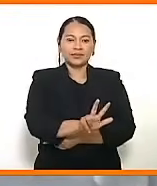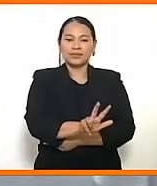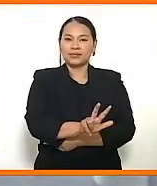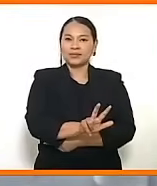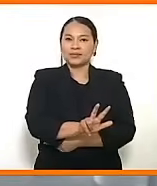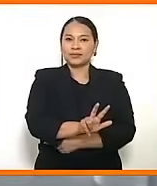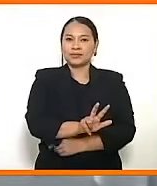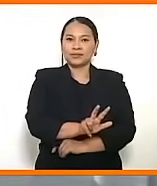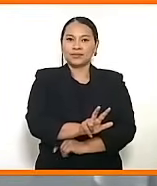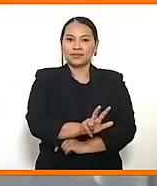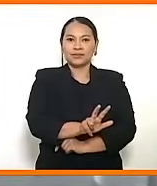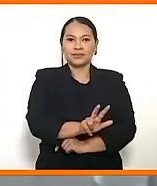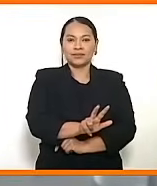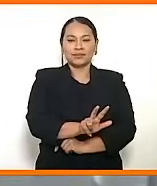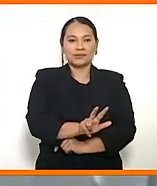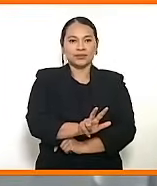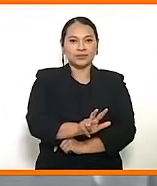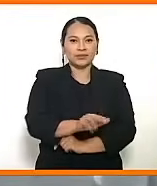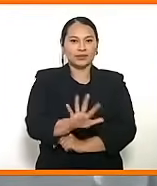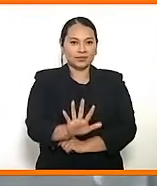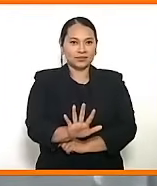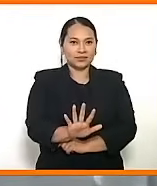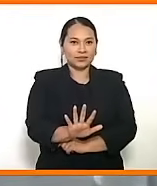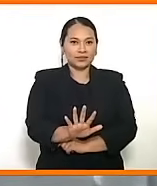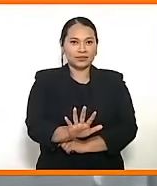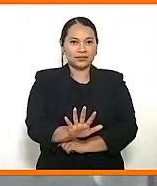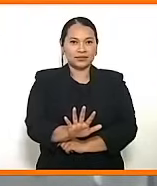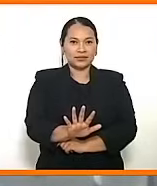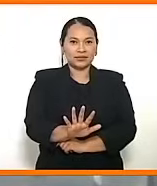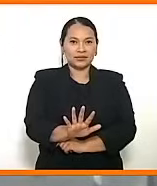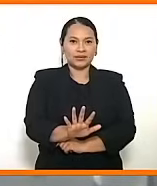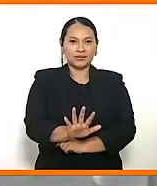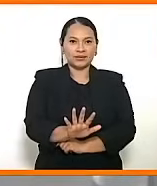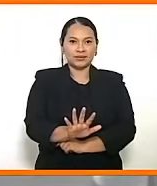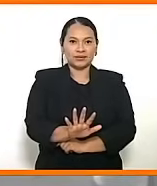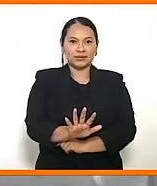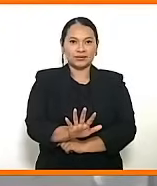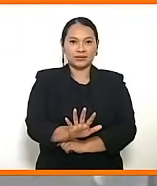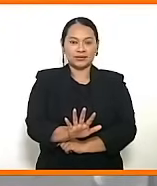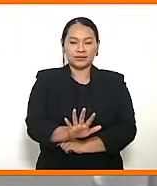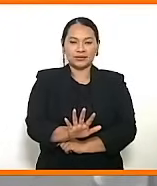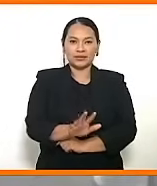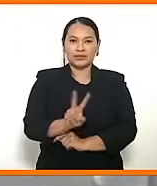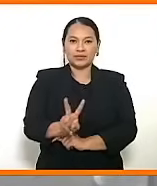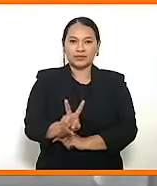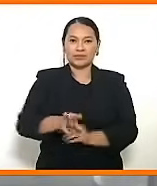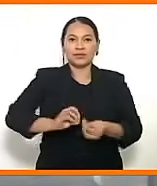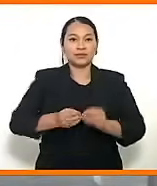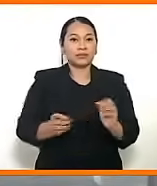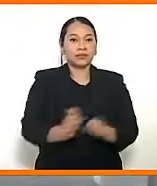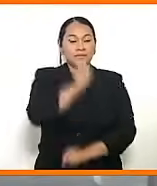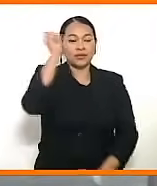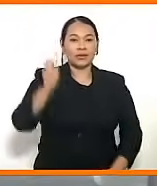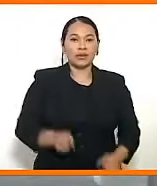dígito 5, tu tercer y decisivo dígito es 2, tu número ganador es